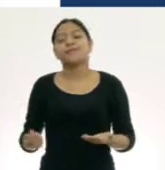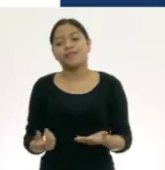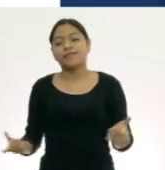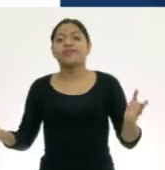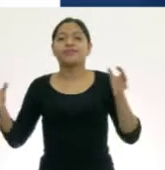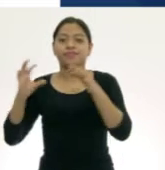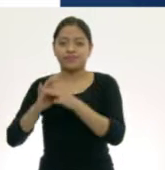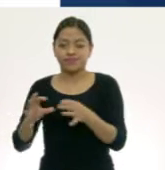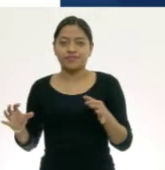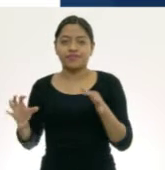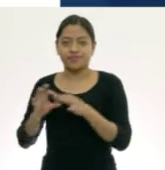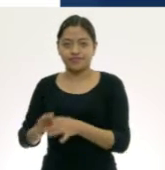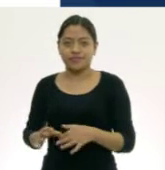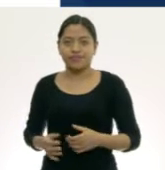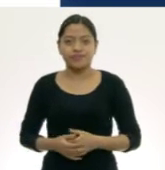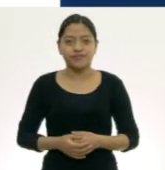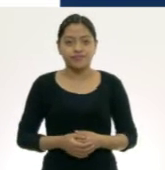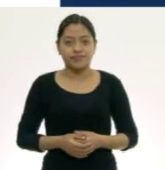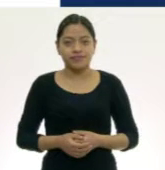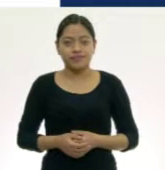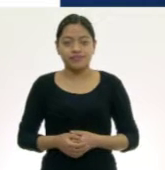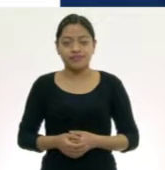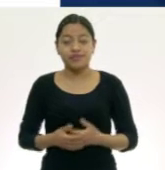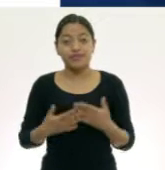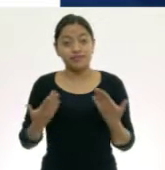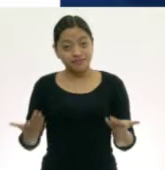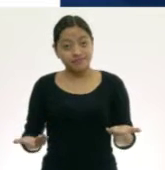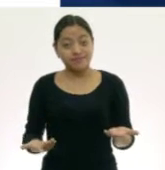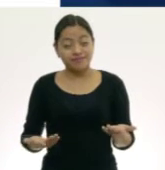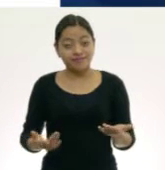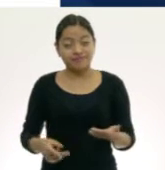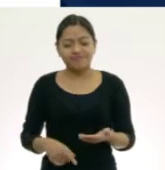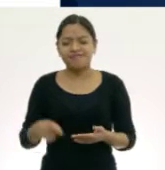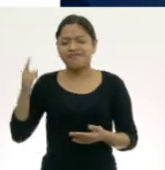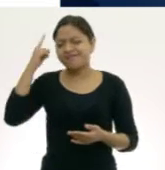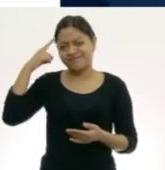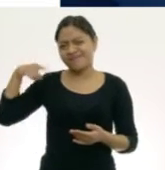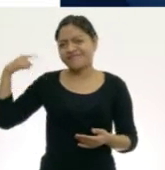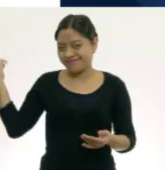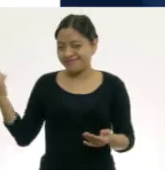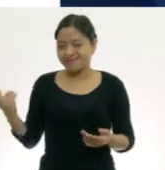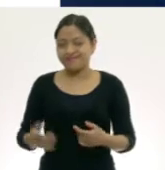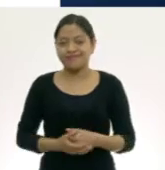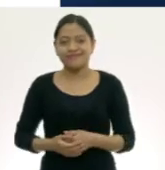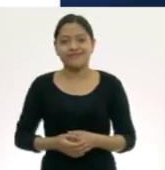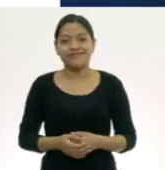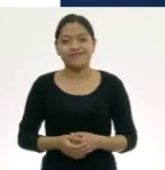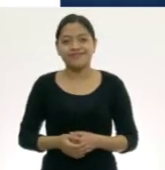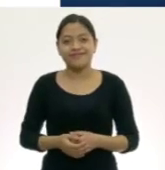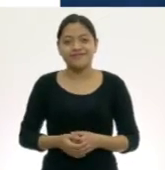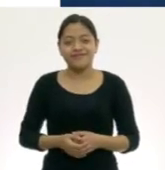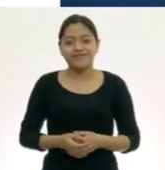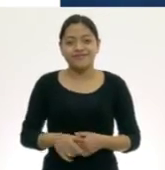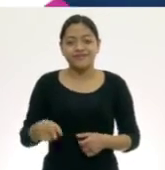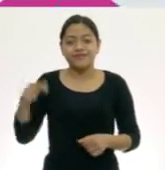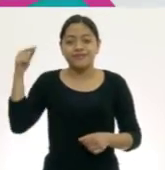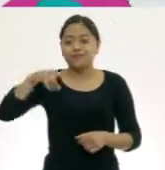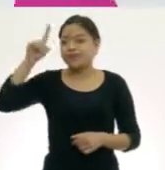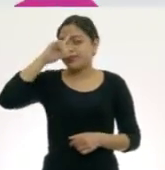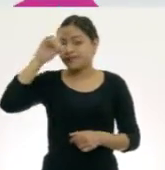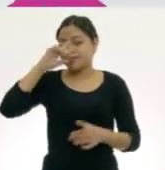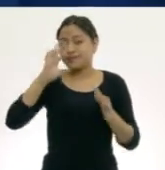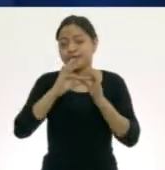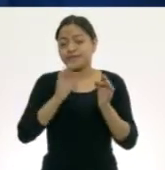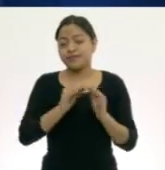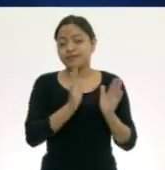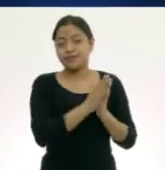concordando con esa redacción. ¿Sí? Es realmente muy, muy sencillo. Y tenemos una notita también ahí en tu libro